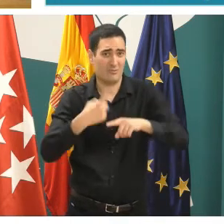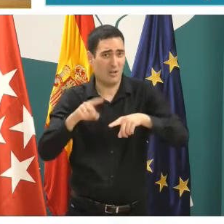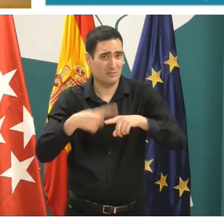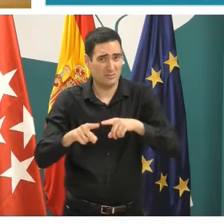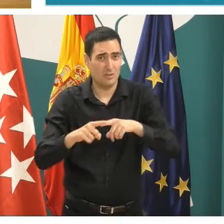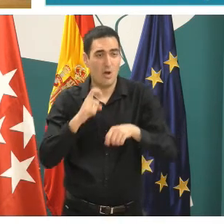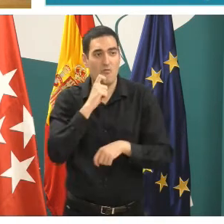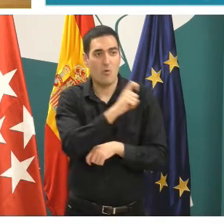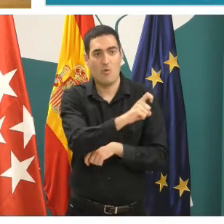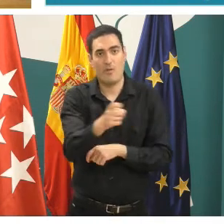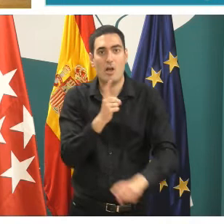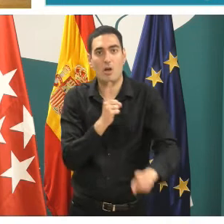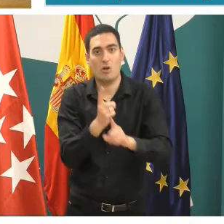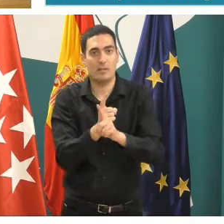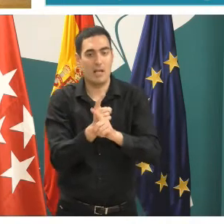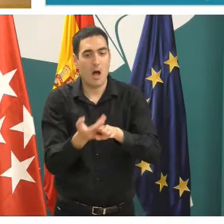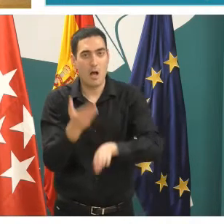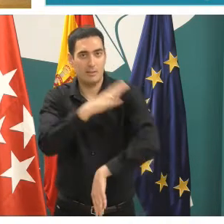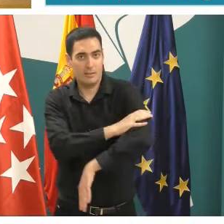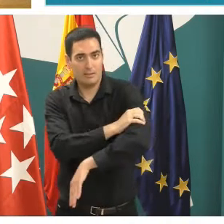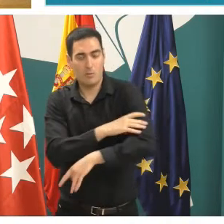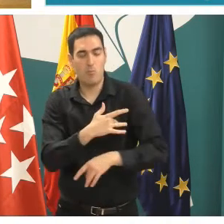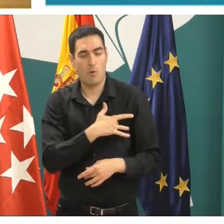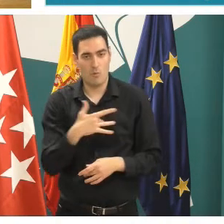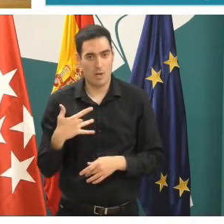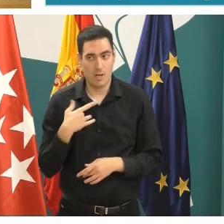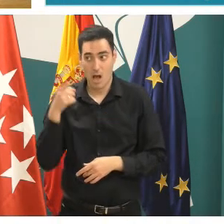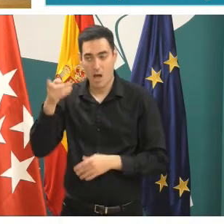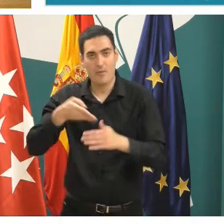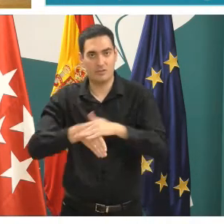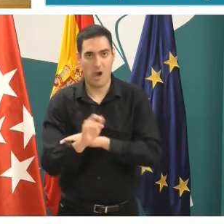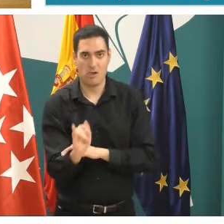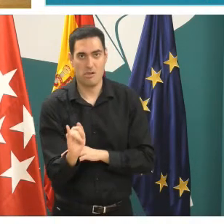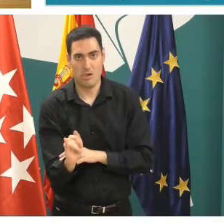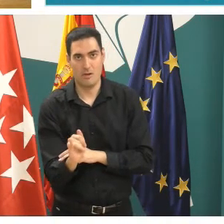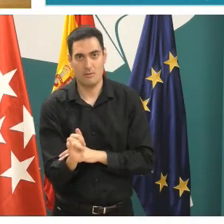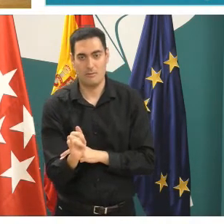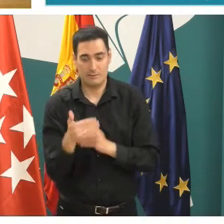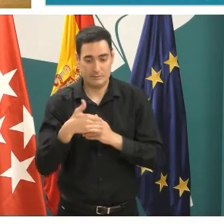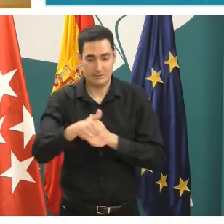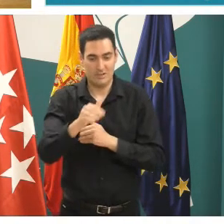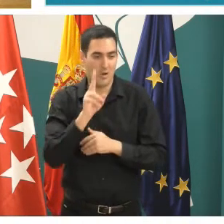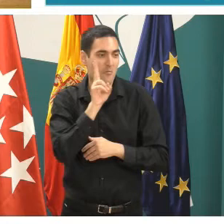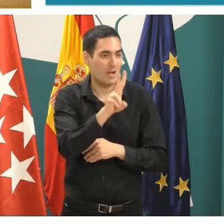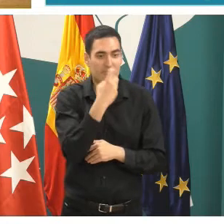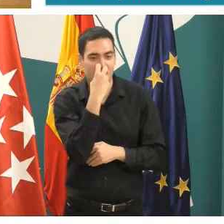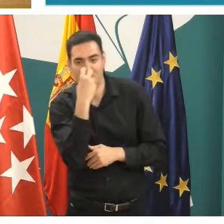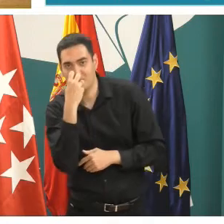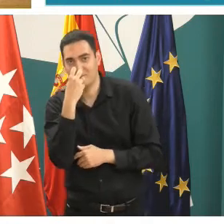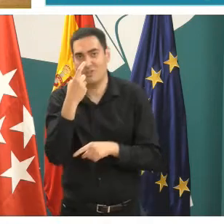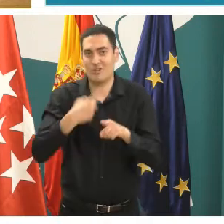de la Fundación contra la Hipertensión Pulmonar, ¿vale? Entonces ahí tenéis el acceso para que echéis un vistacillo, que la verdad es que